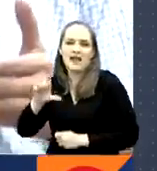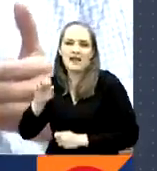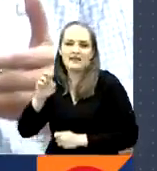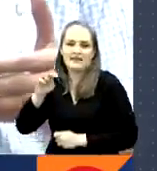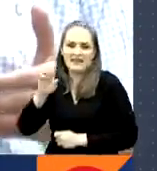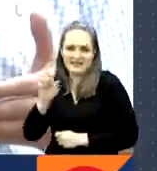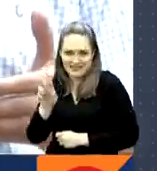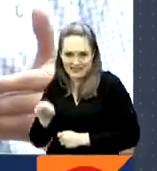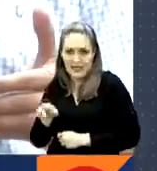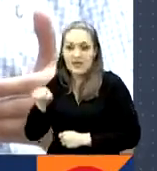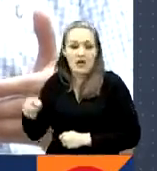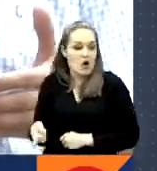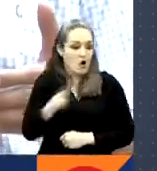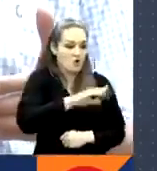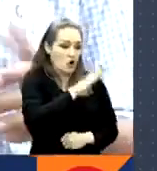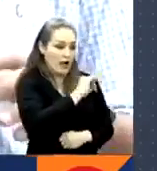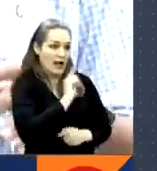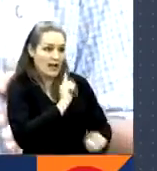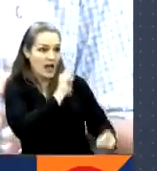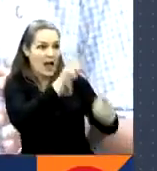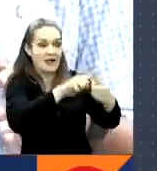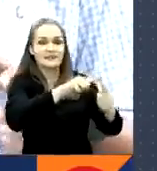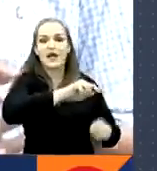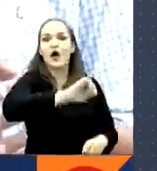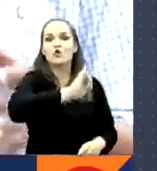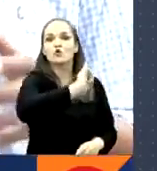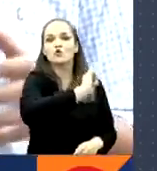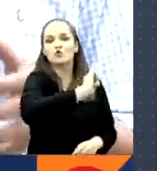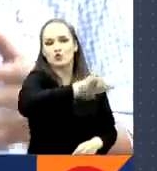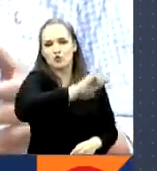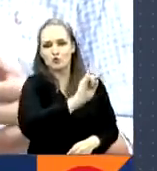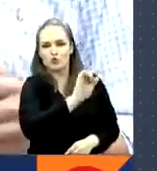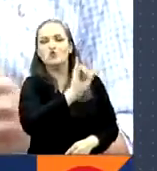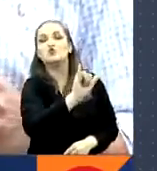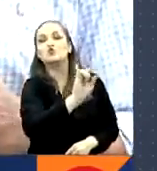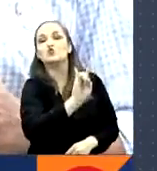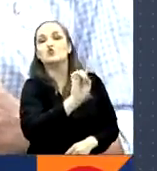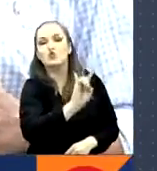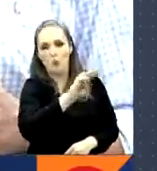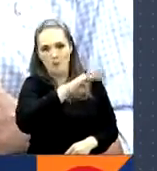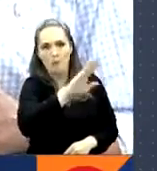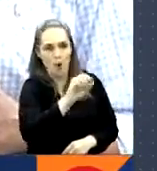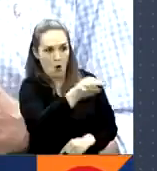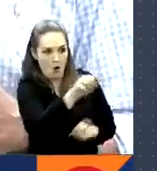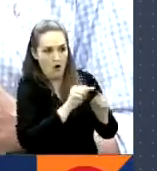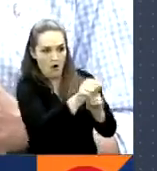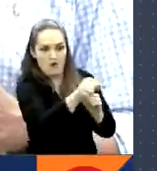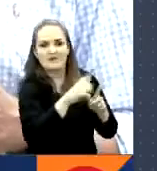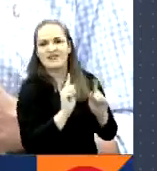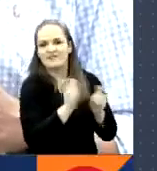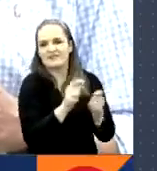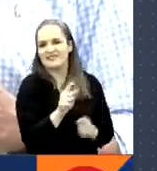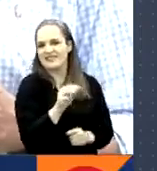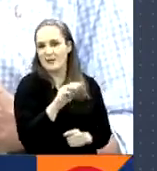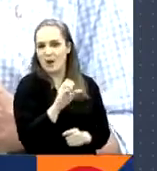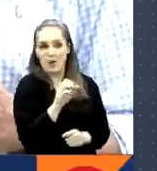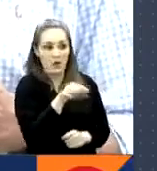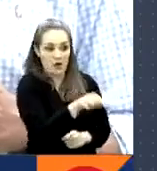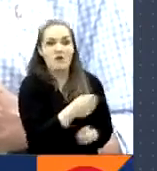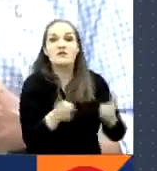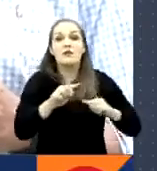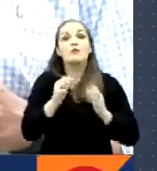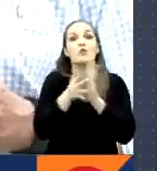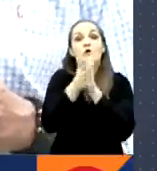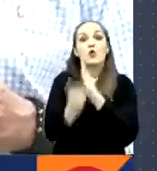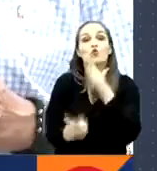que comunica Cali con el vecino municipio de Yumbo en el sector de Sameco. Y finalmente, la capital del Valle del Cauca tiene un nuevo secretario de